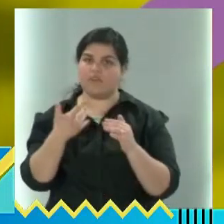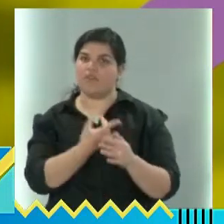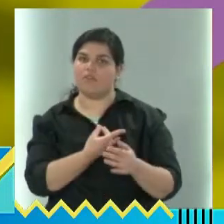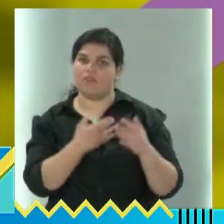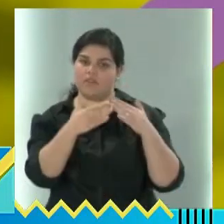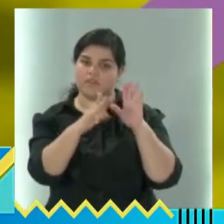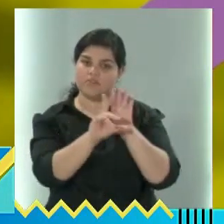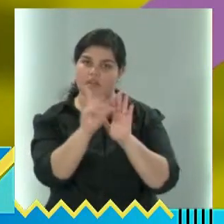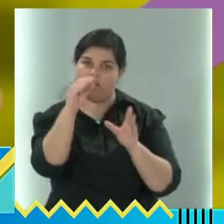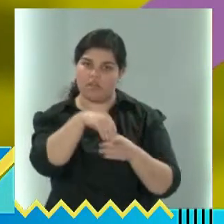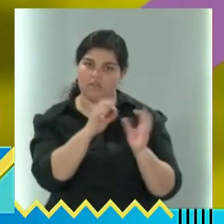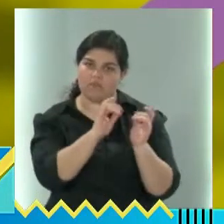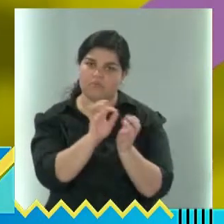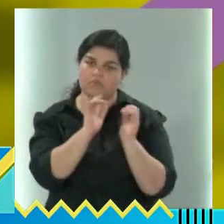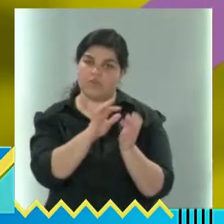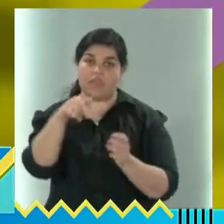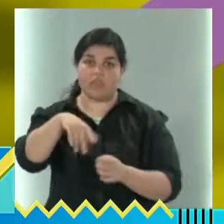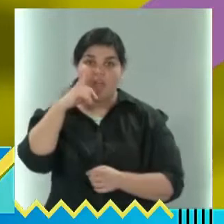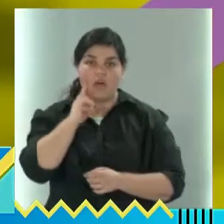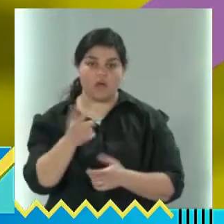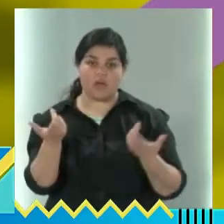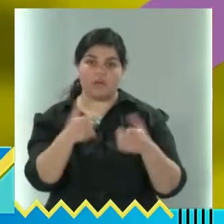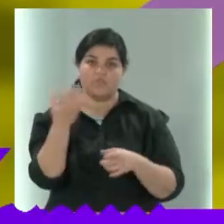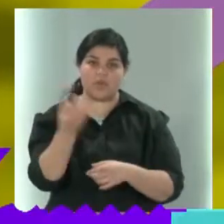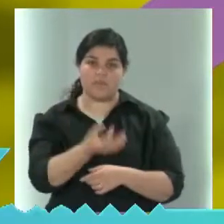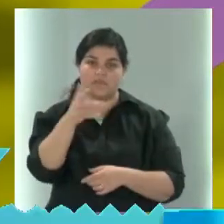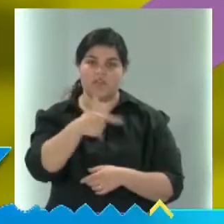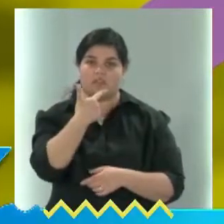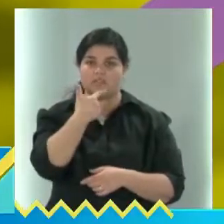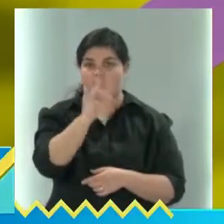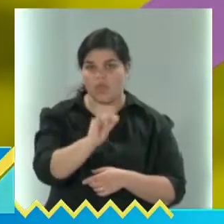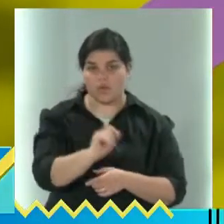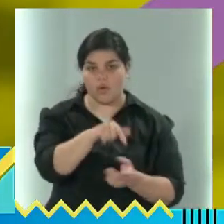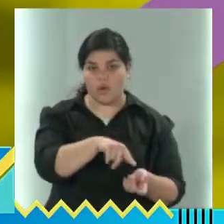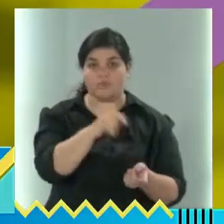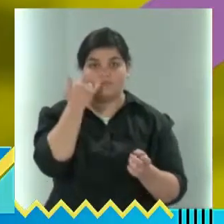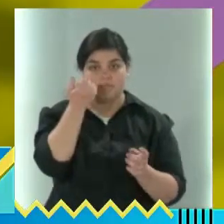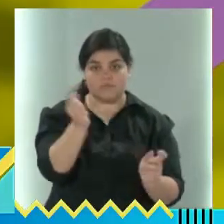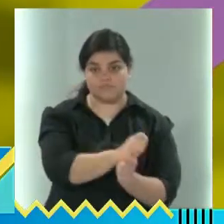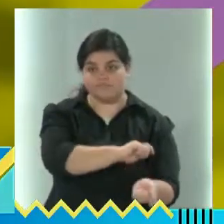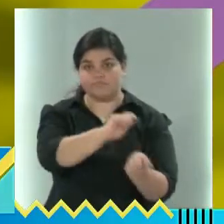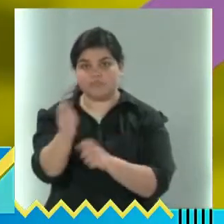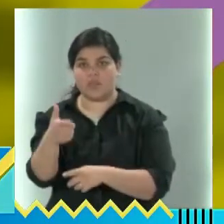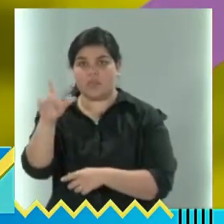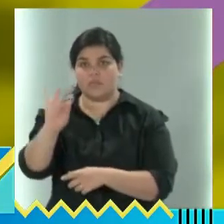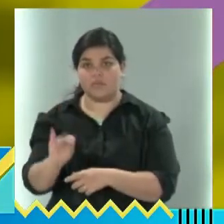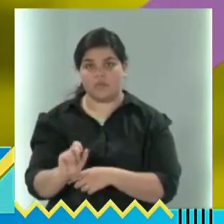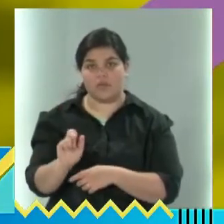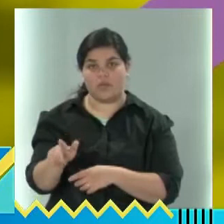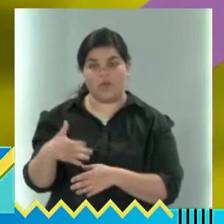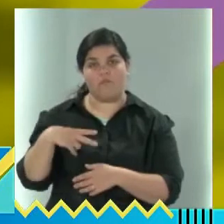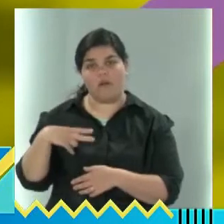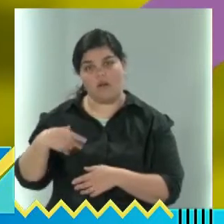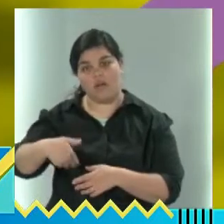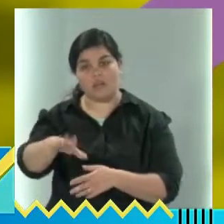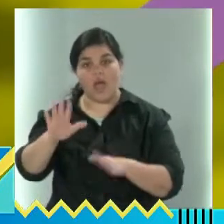legislatura provincial justamente hoy en sesión especial en Cámara de Senadores, y pasará, por supuesto, a Cámara de Diputados, a ver si